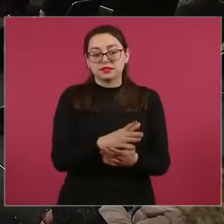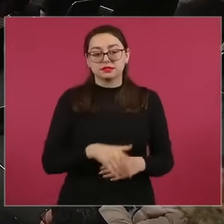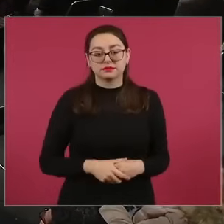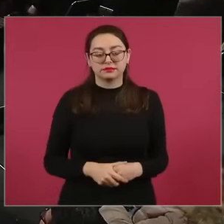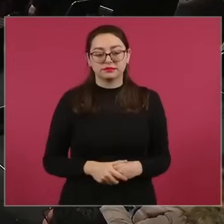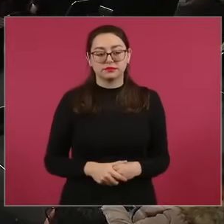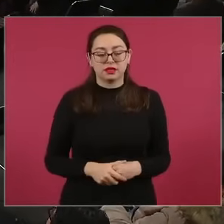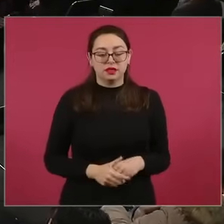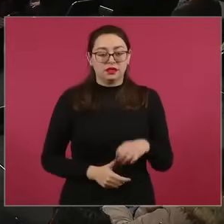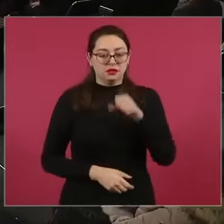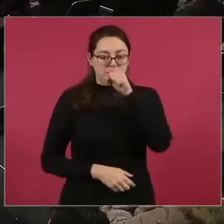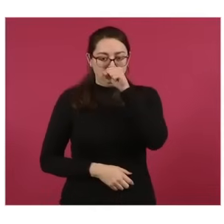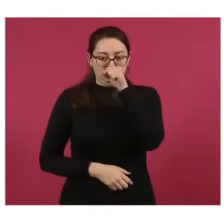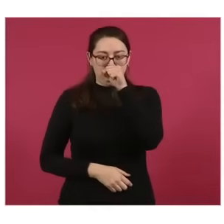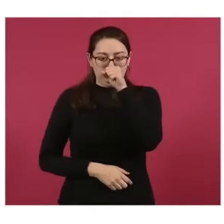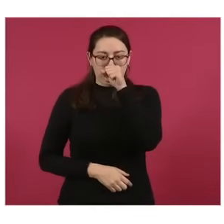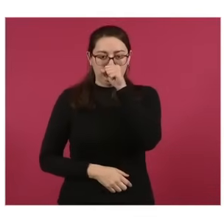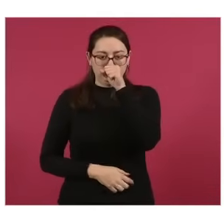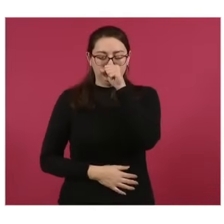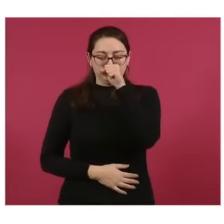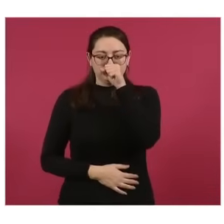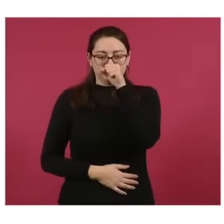En las redes, en X.